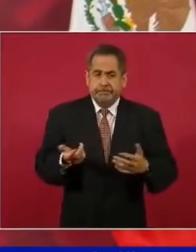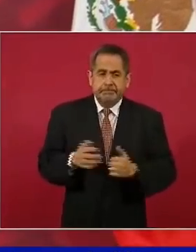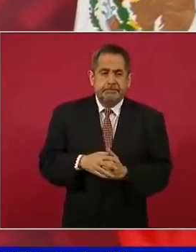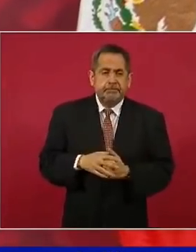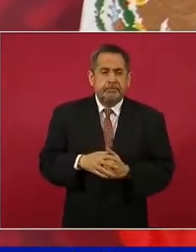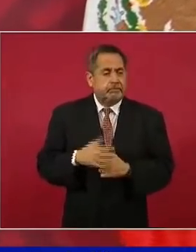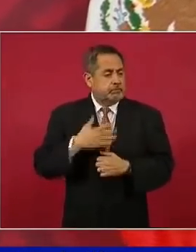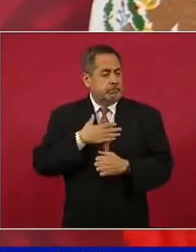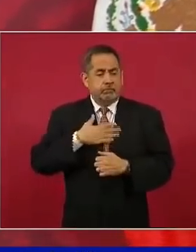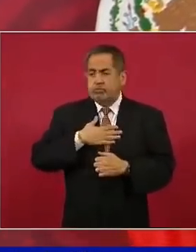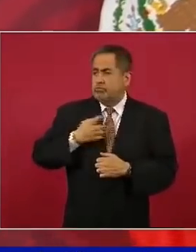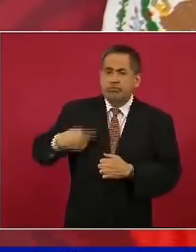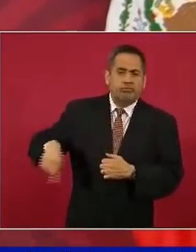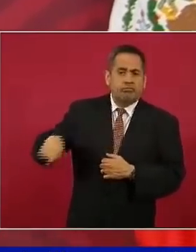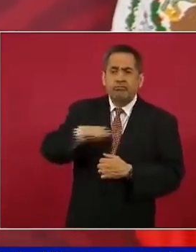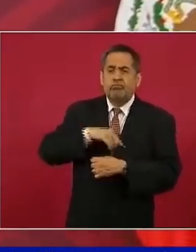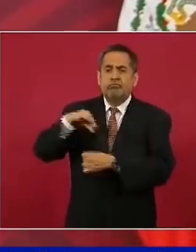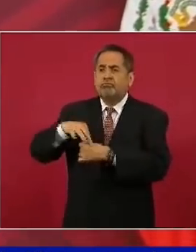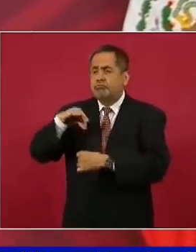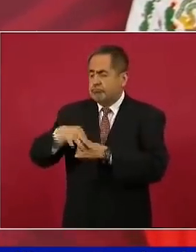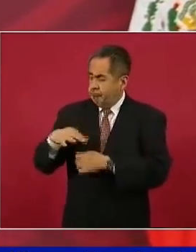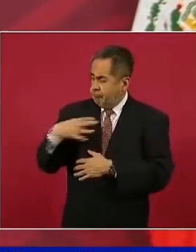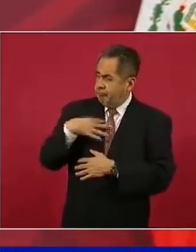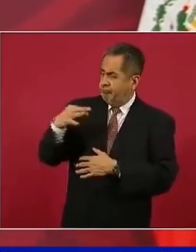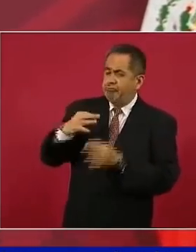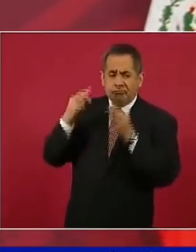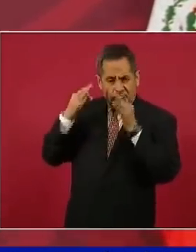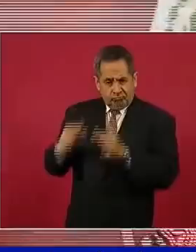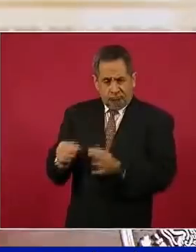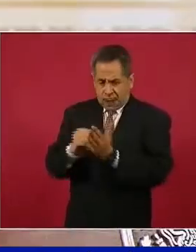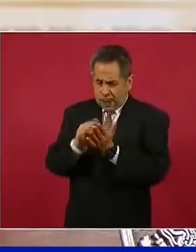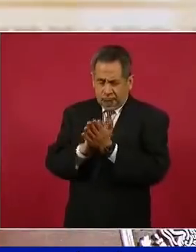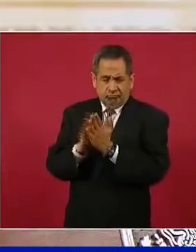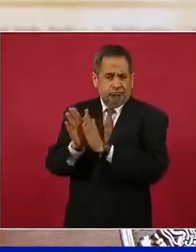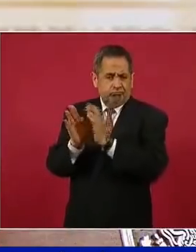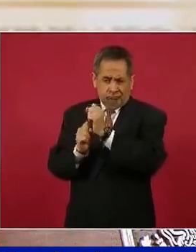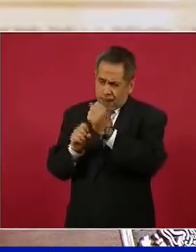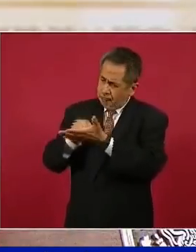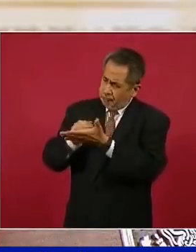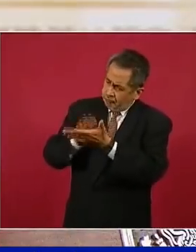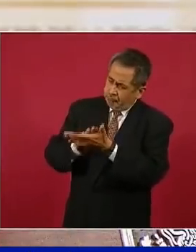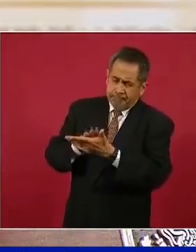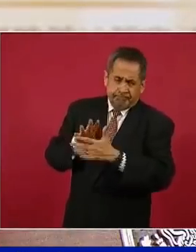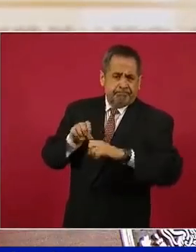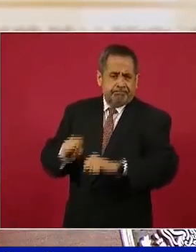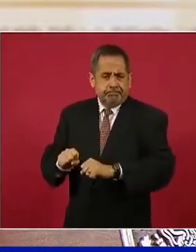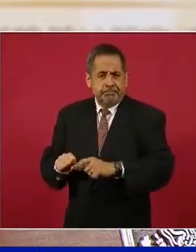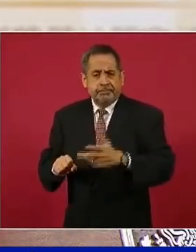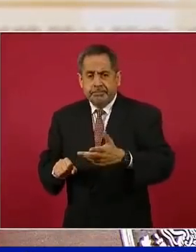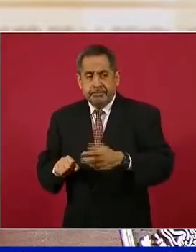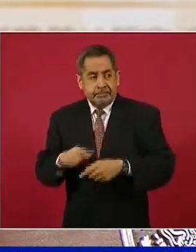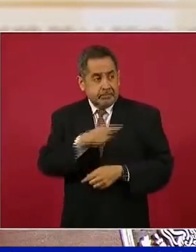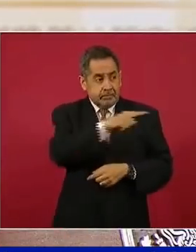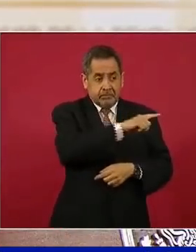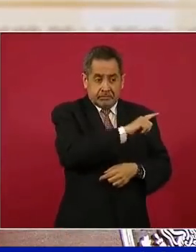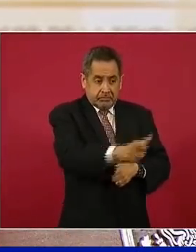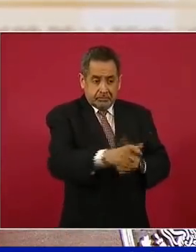de un gobierno legal y legítimamente constituido, porque es un acto